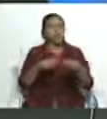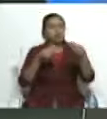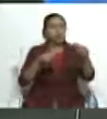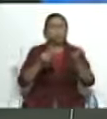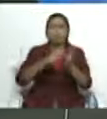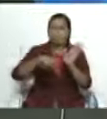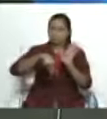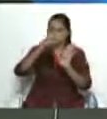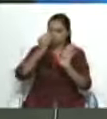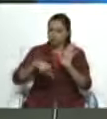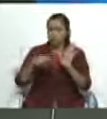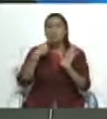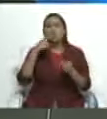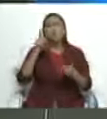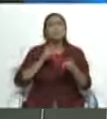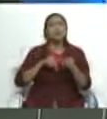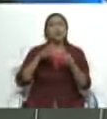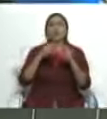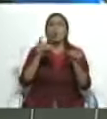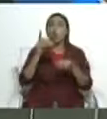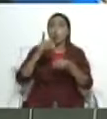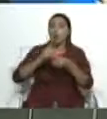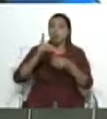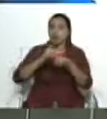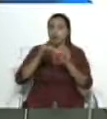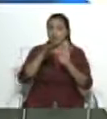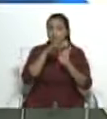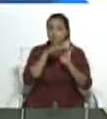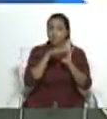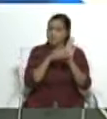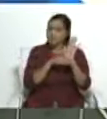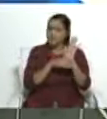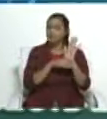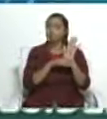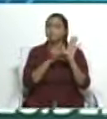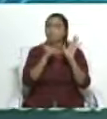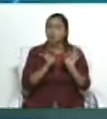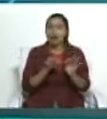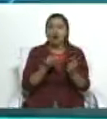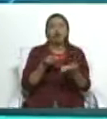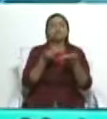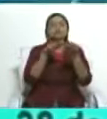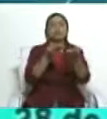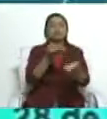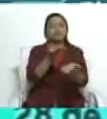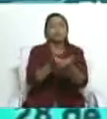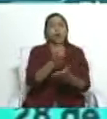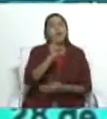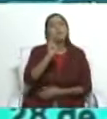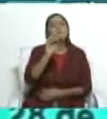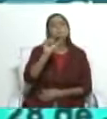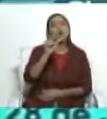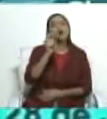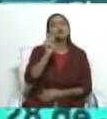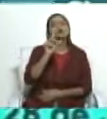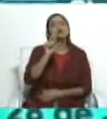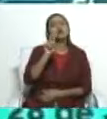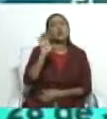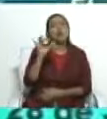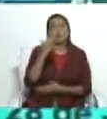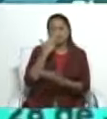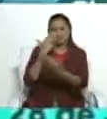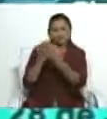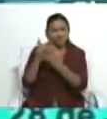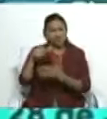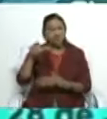con los requisitos que establece el Consejo Nacional Electoral para formular su postulación ante la sede del Consejo